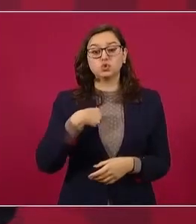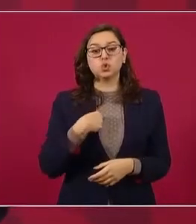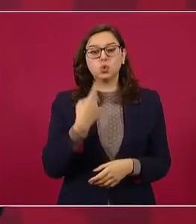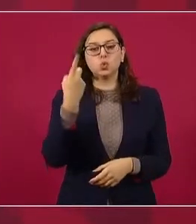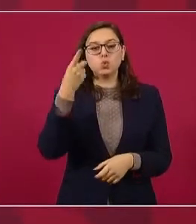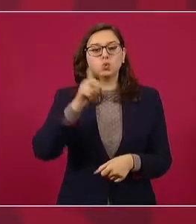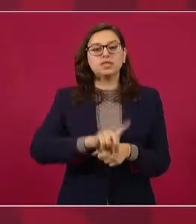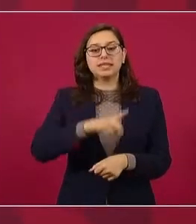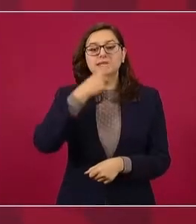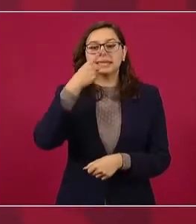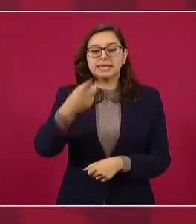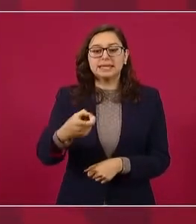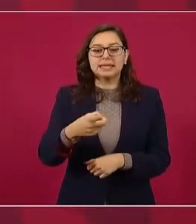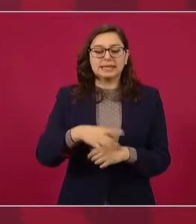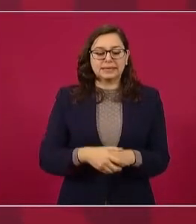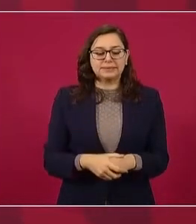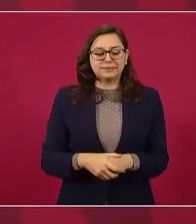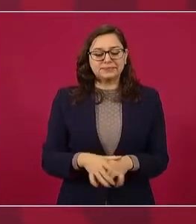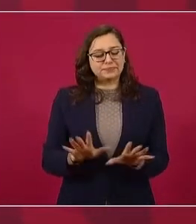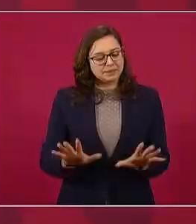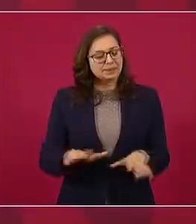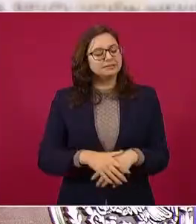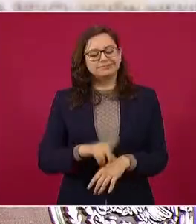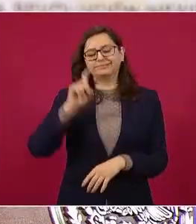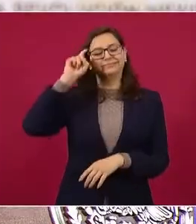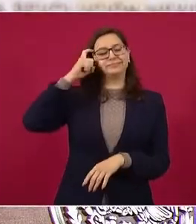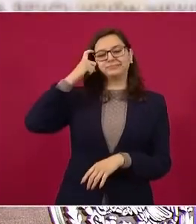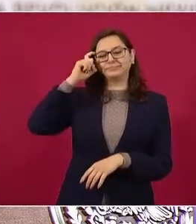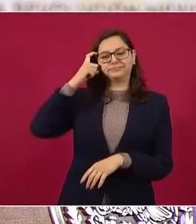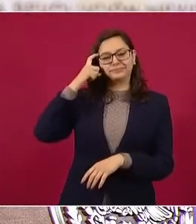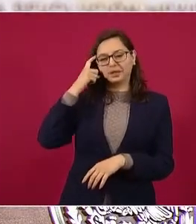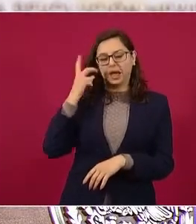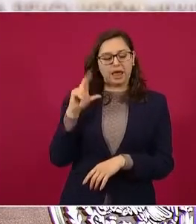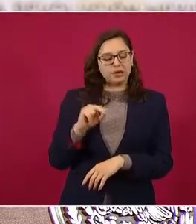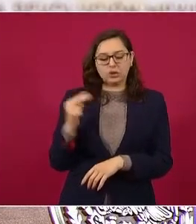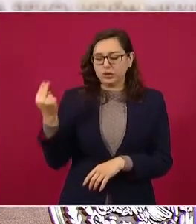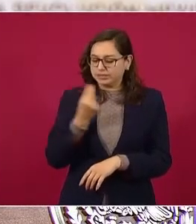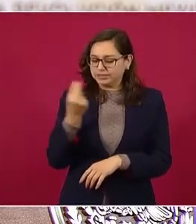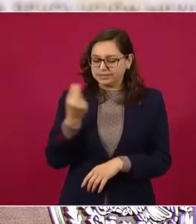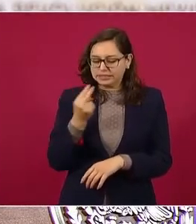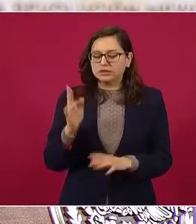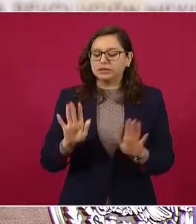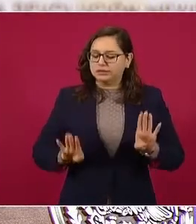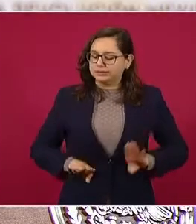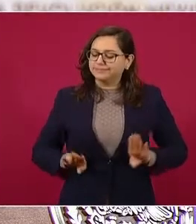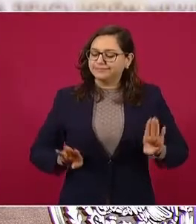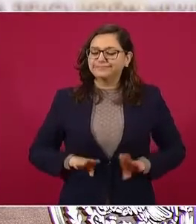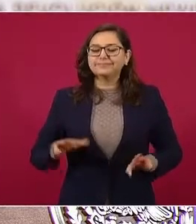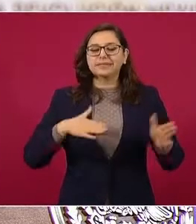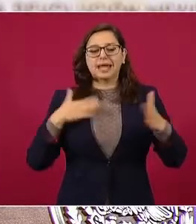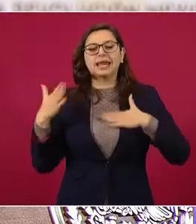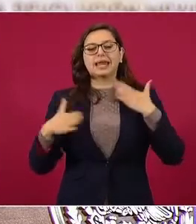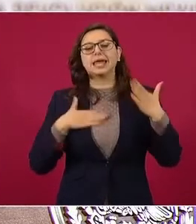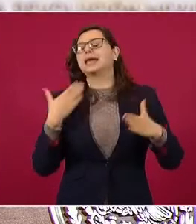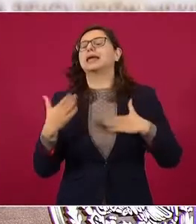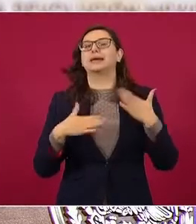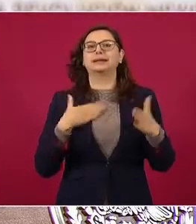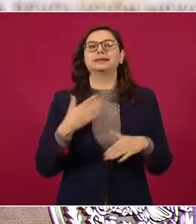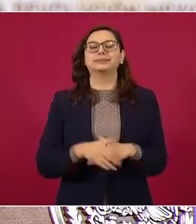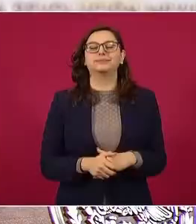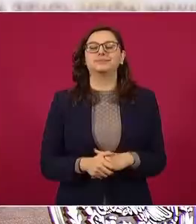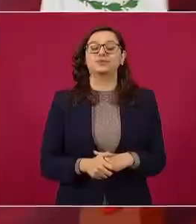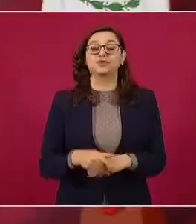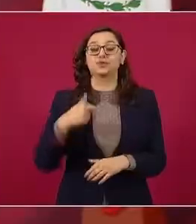enojarse y hay que tener sentido del humor en todo esto, que el único que vendía